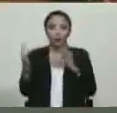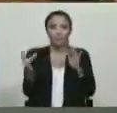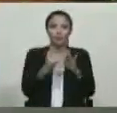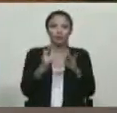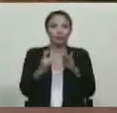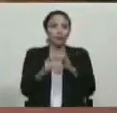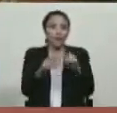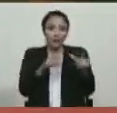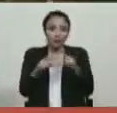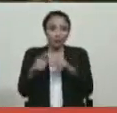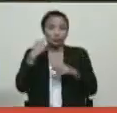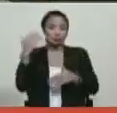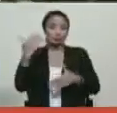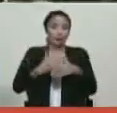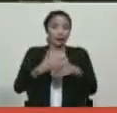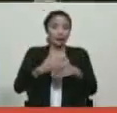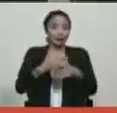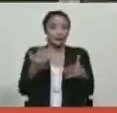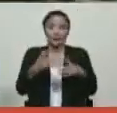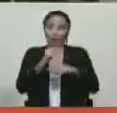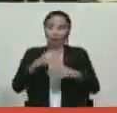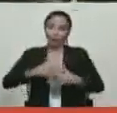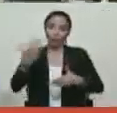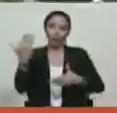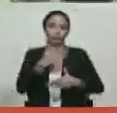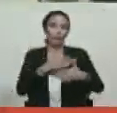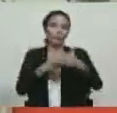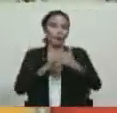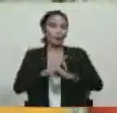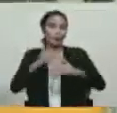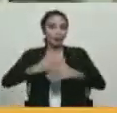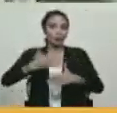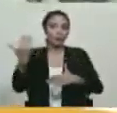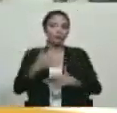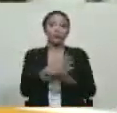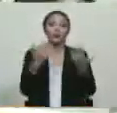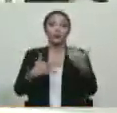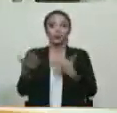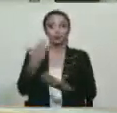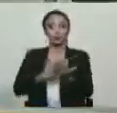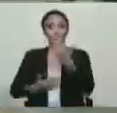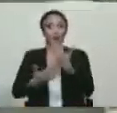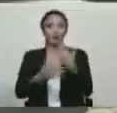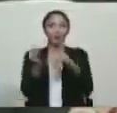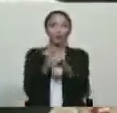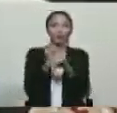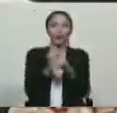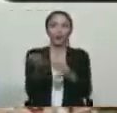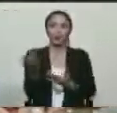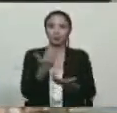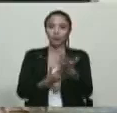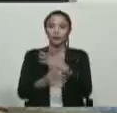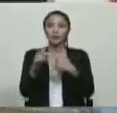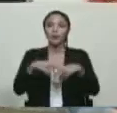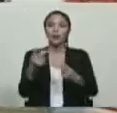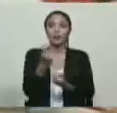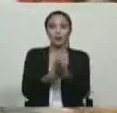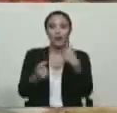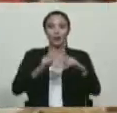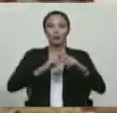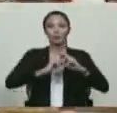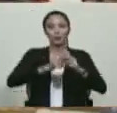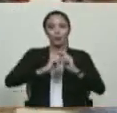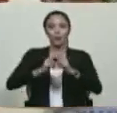romper las barreras que pretenden imponernos. Desarrollar un portal de intercambio comercial con los prestadores de servicios